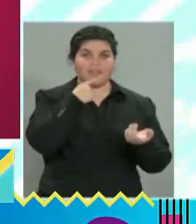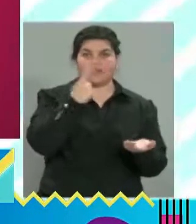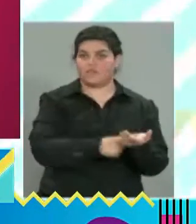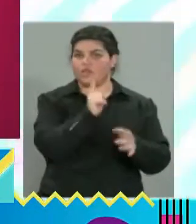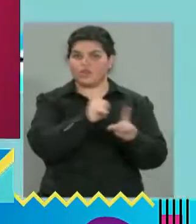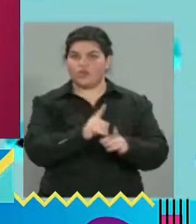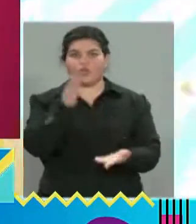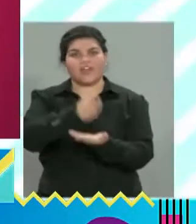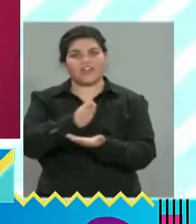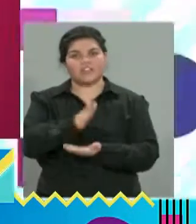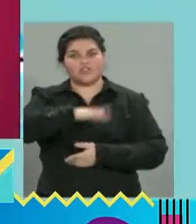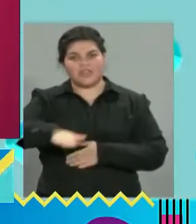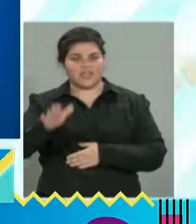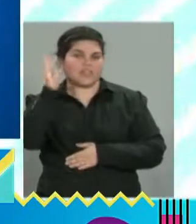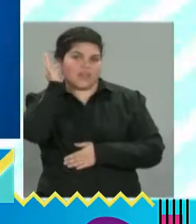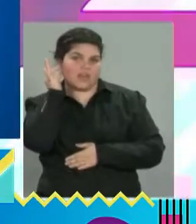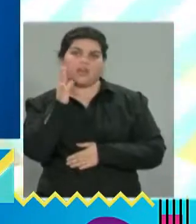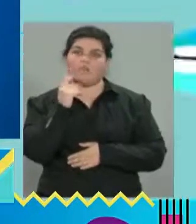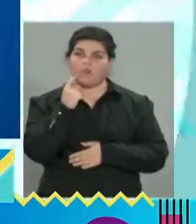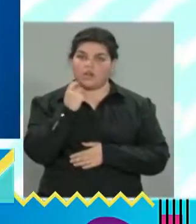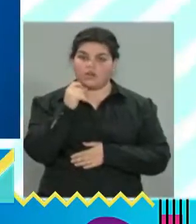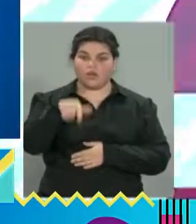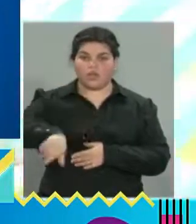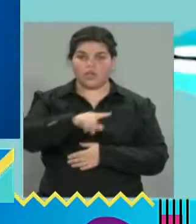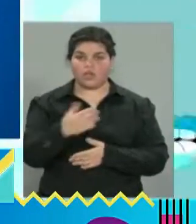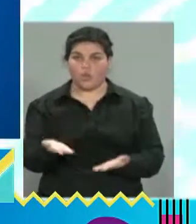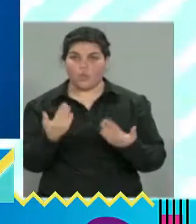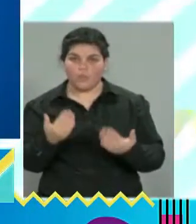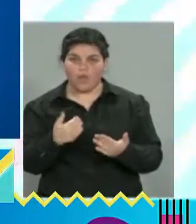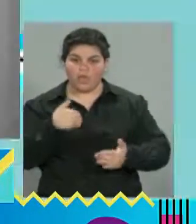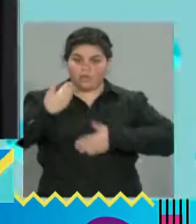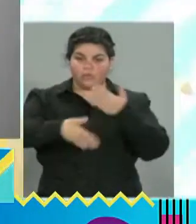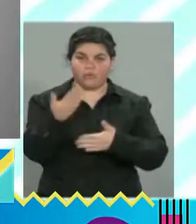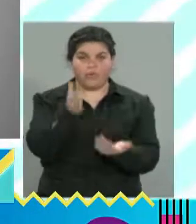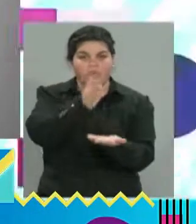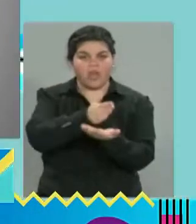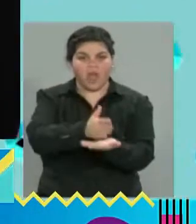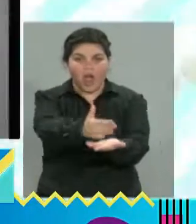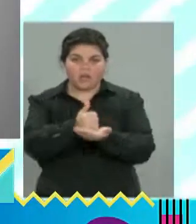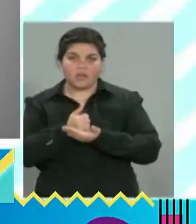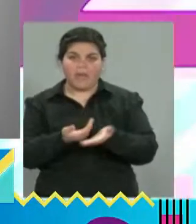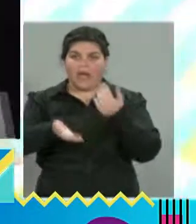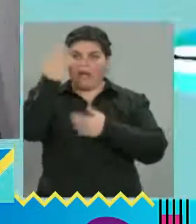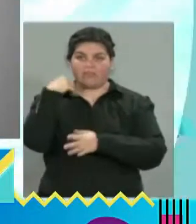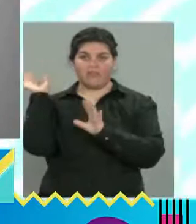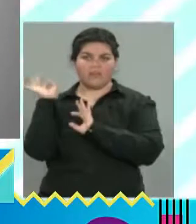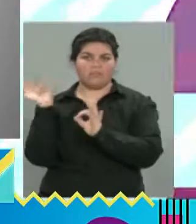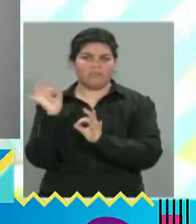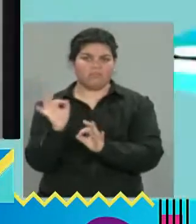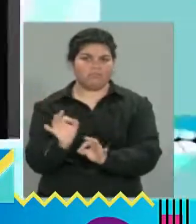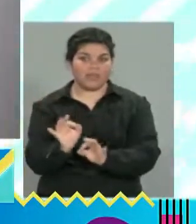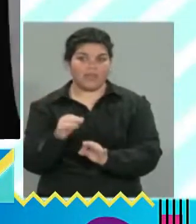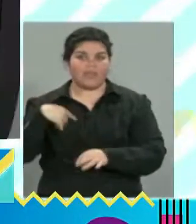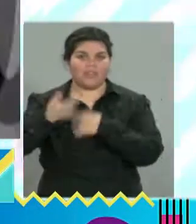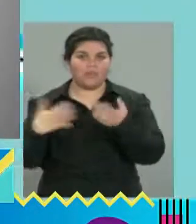derecho de niños y niñas a poder ejercer, bueno, un montón de acceso a derechos que antes no se daban